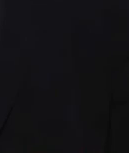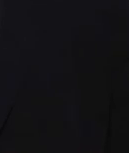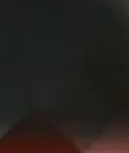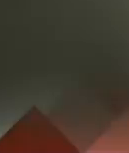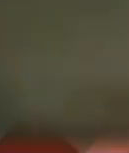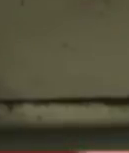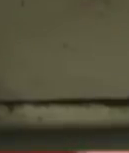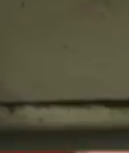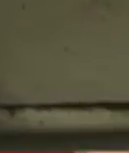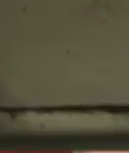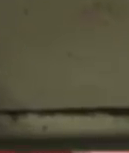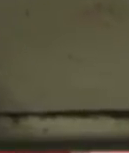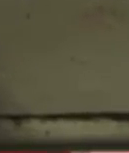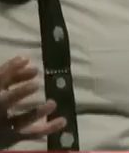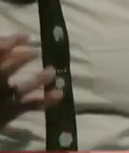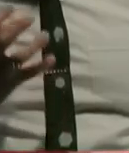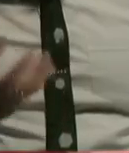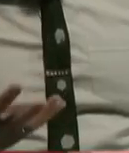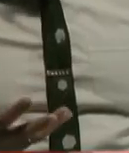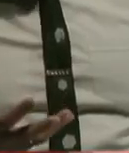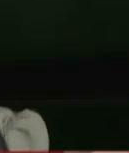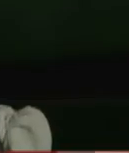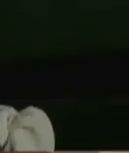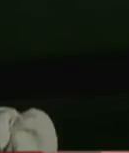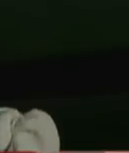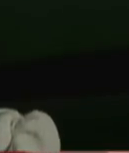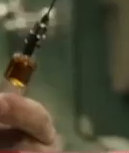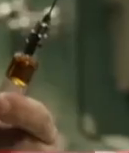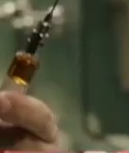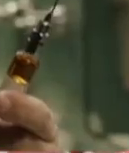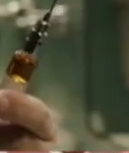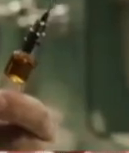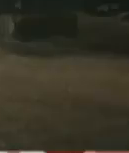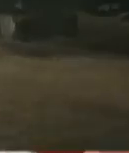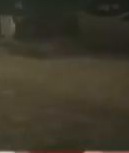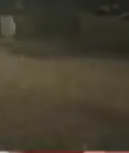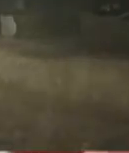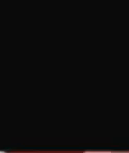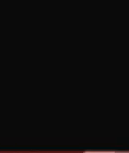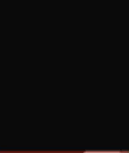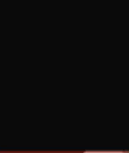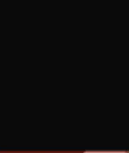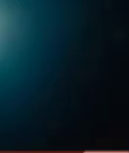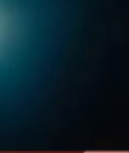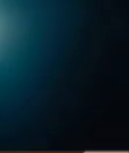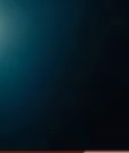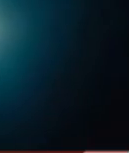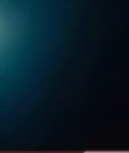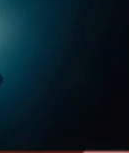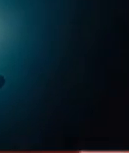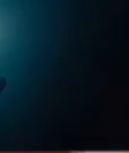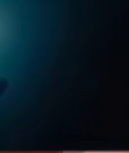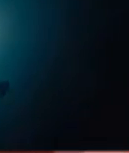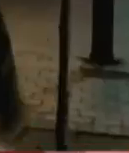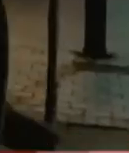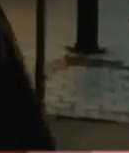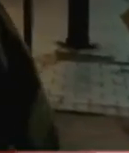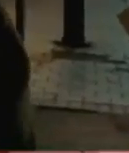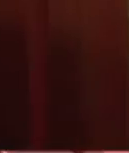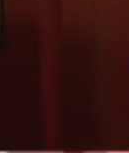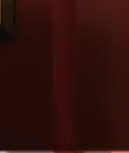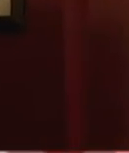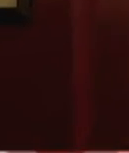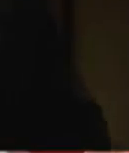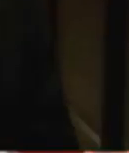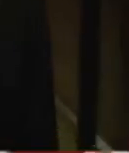adelante. Del Toro es el tercer director mexicano en esta década en ganar el Globo de Oro, tras Alfonso Cuarón y Alejandro González